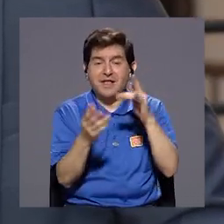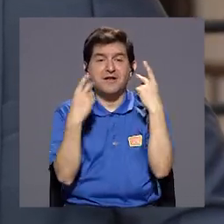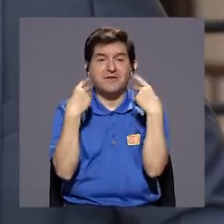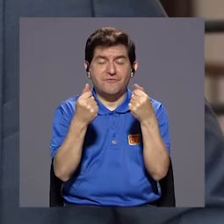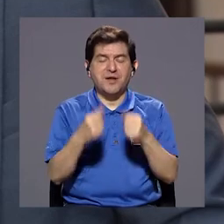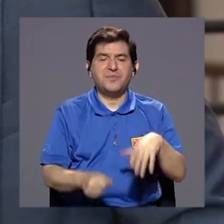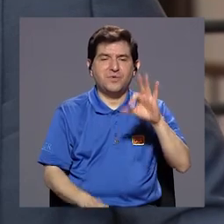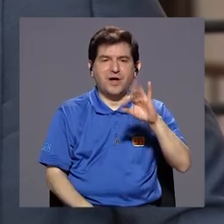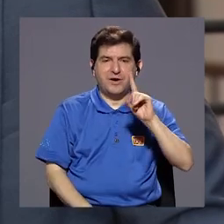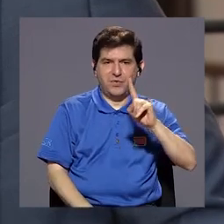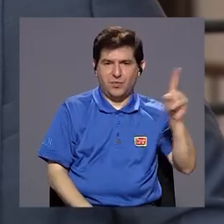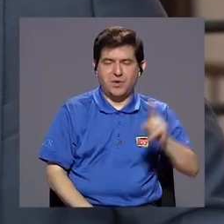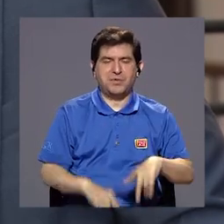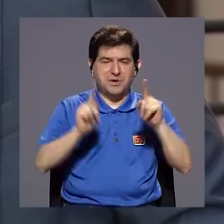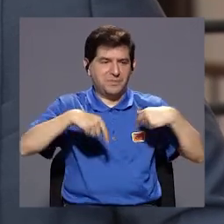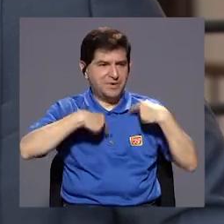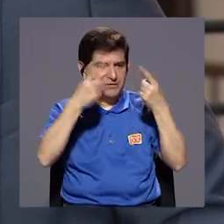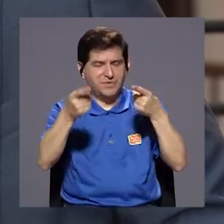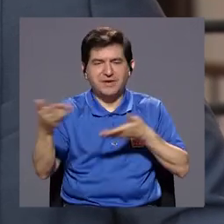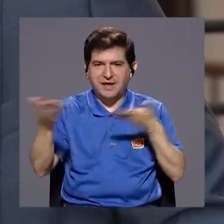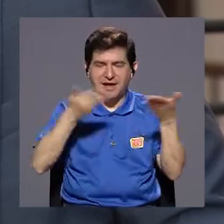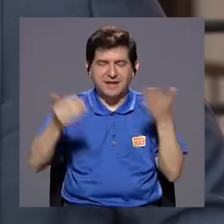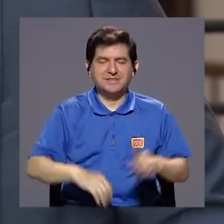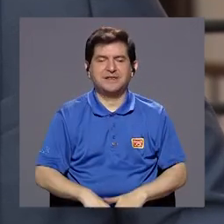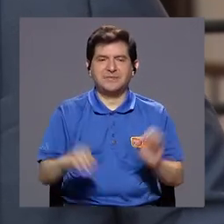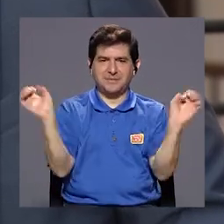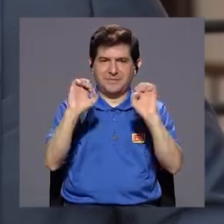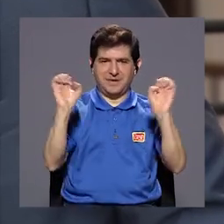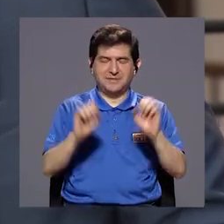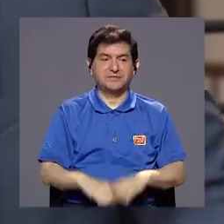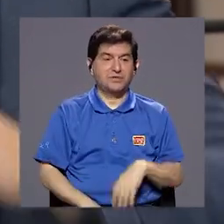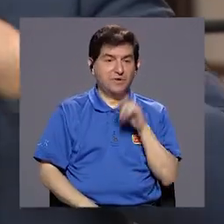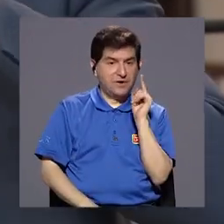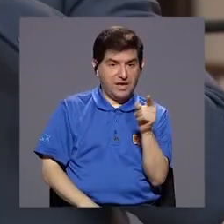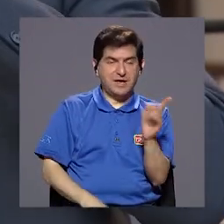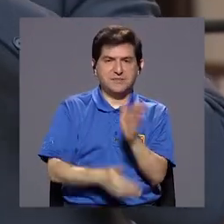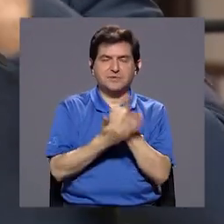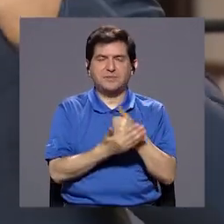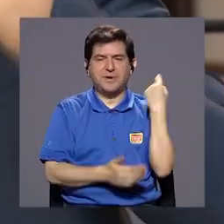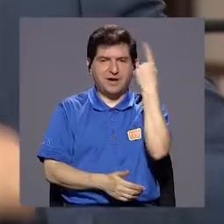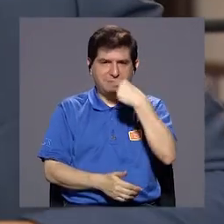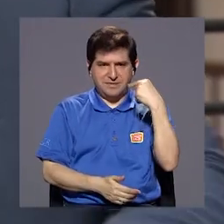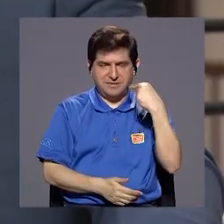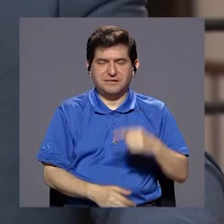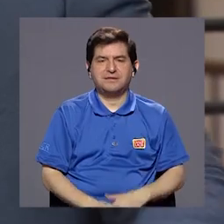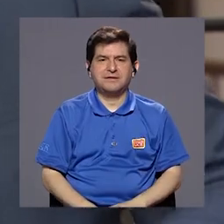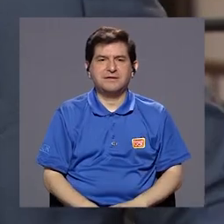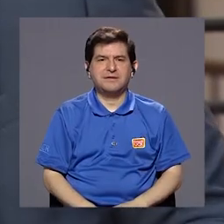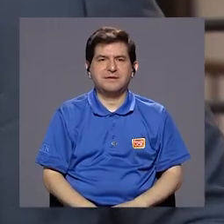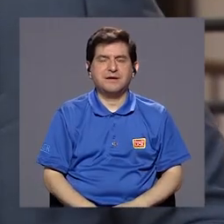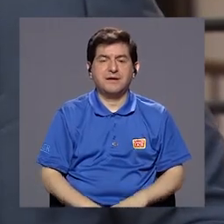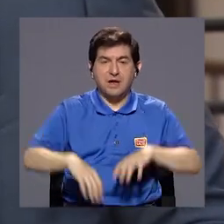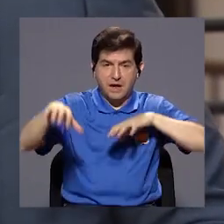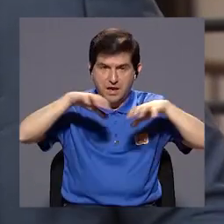activar rápidamente el 911 y llevar al paciente a servicios de emergencias. Esos signos, la parte de la cara,